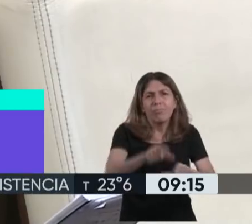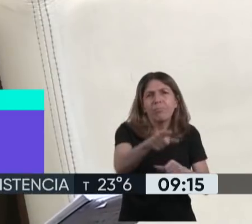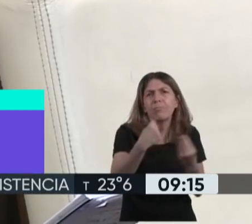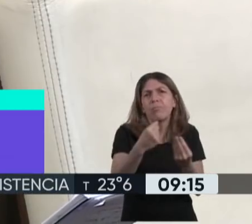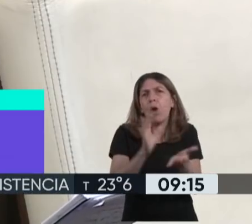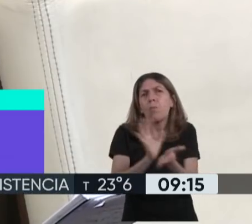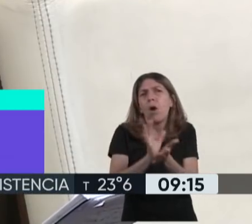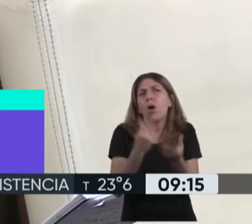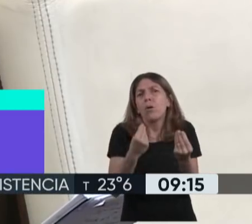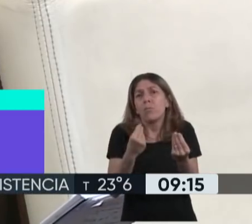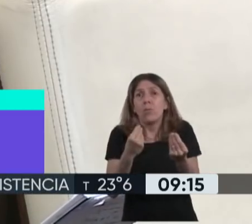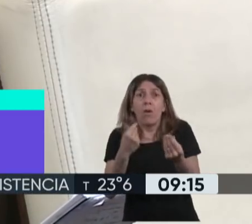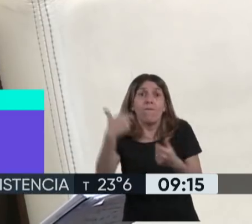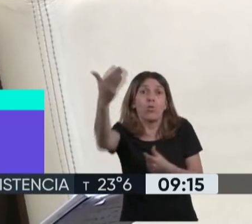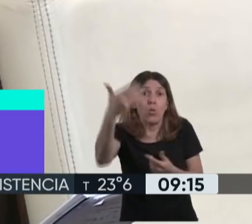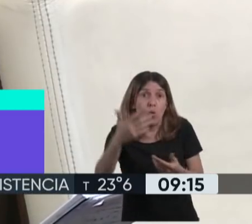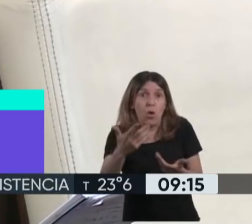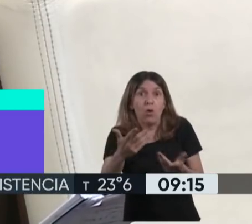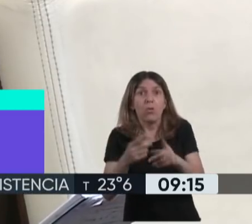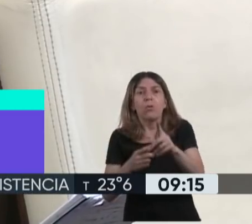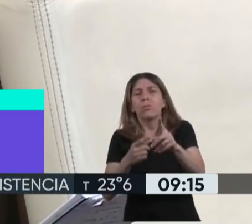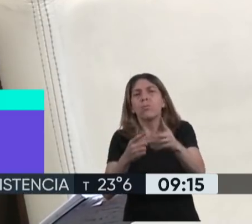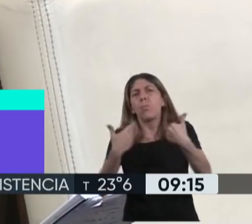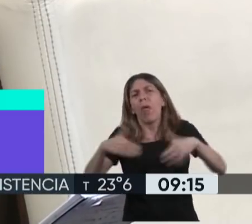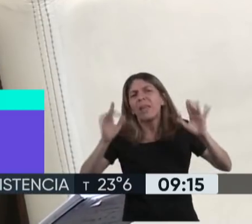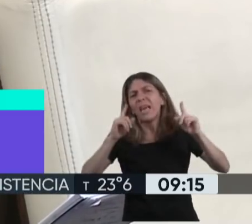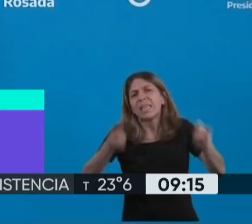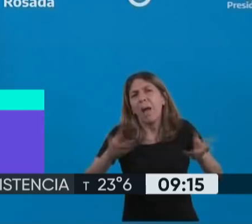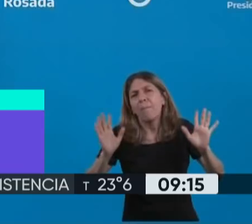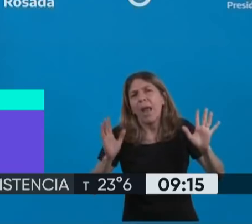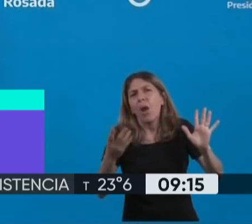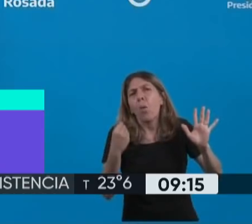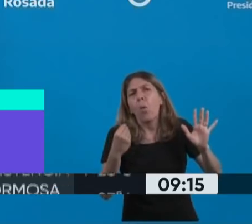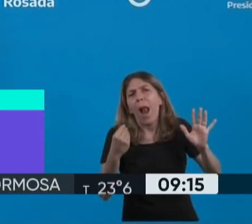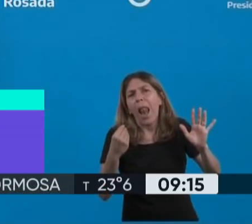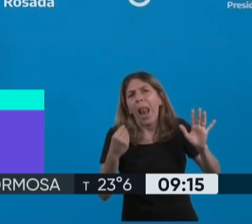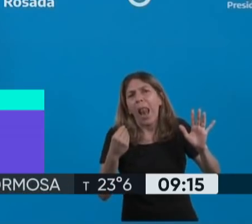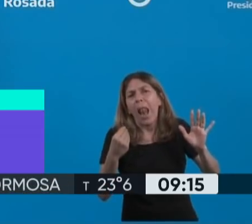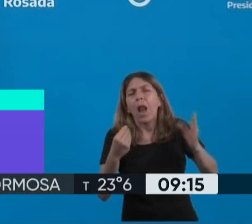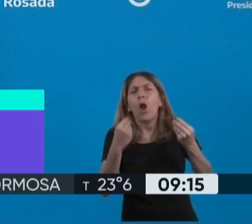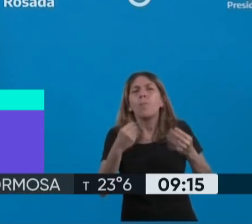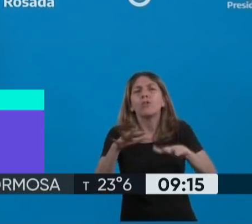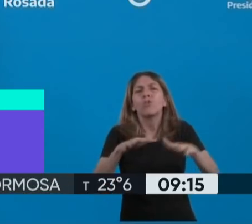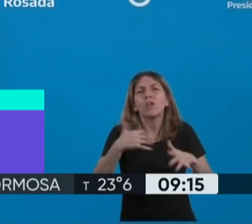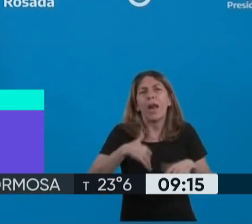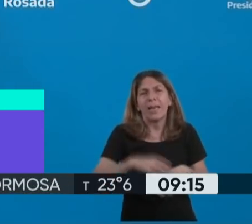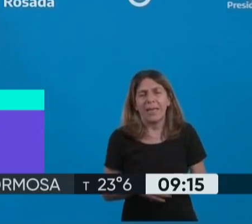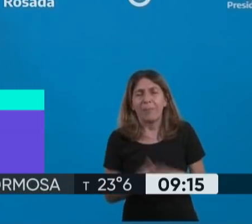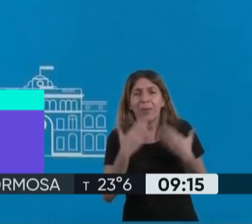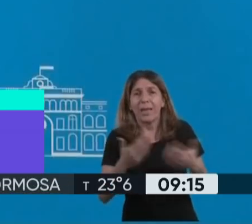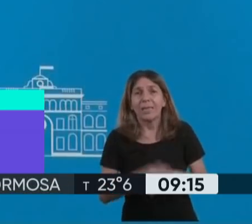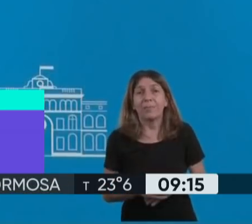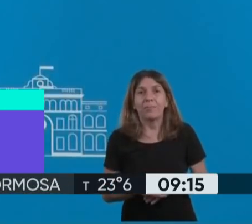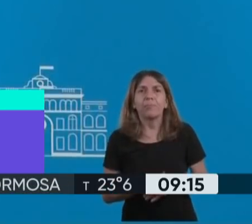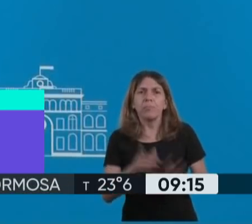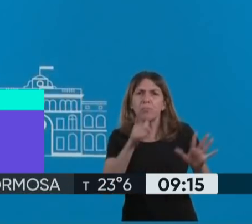en caso de que efectivamente pueda llegar a suceder, ¿cuál sería el plan B para nuestro país? Gracias. Nosotros